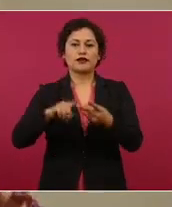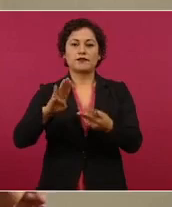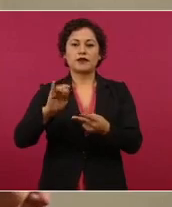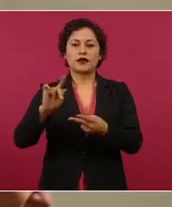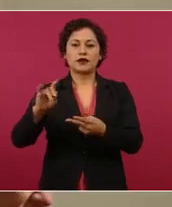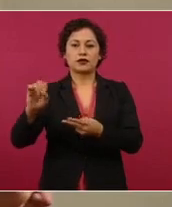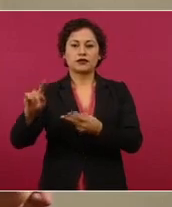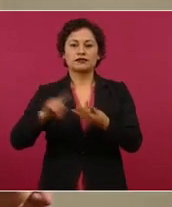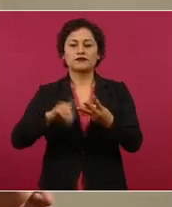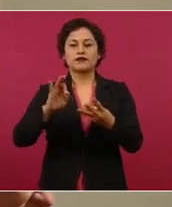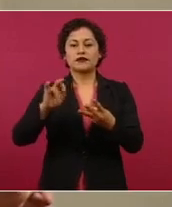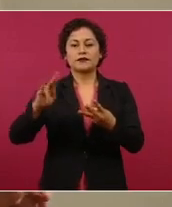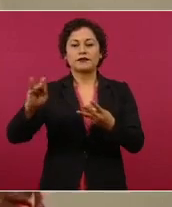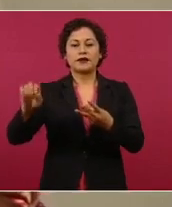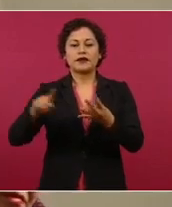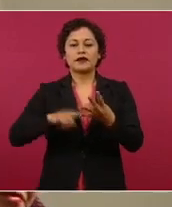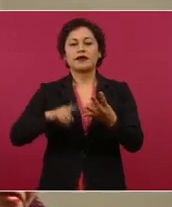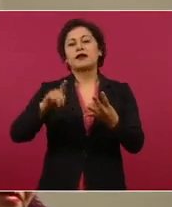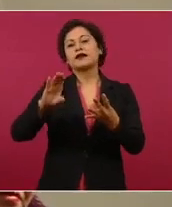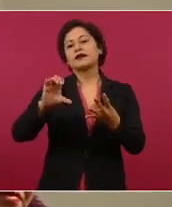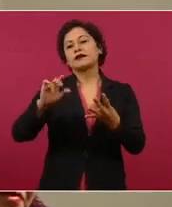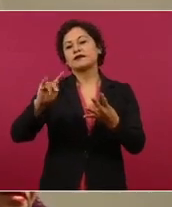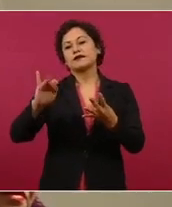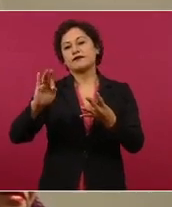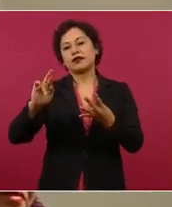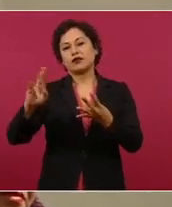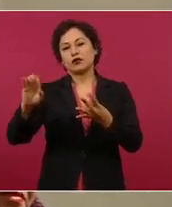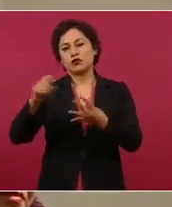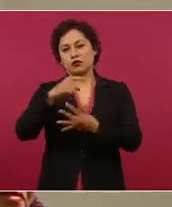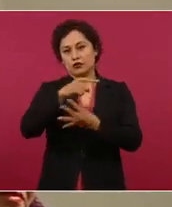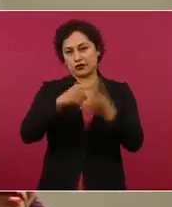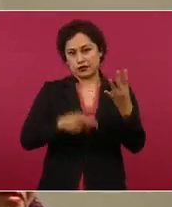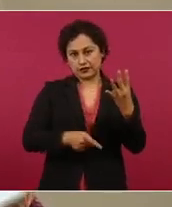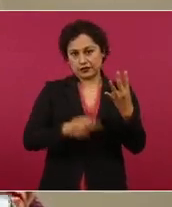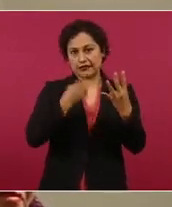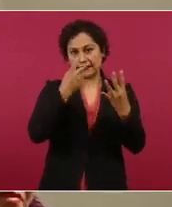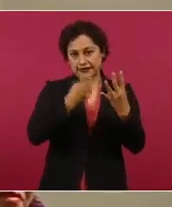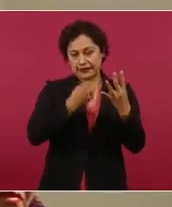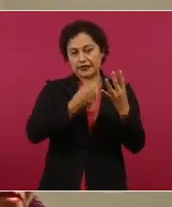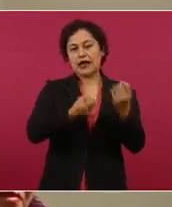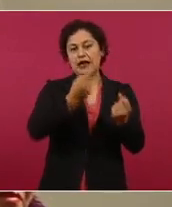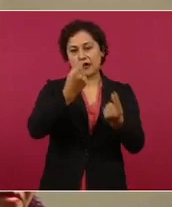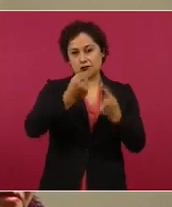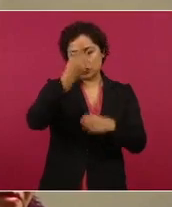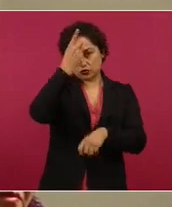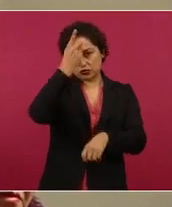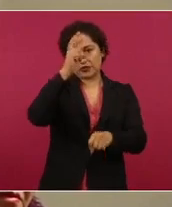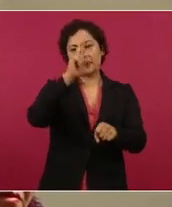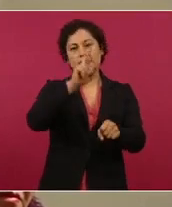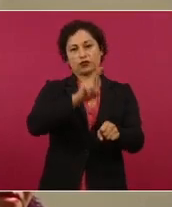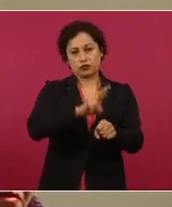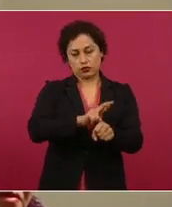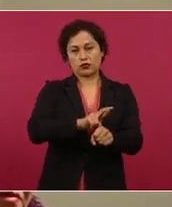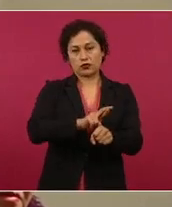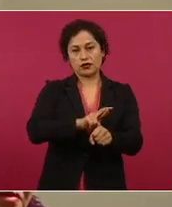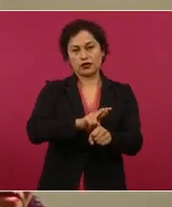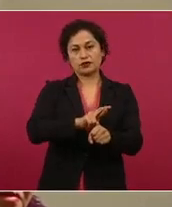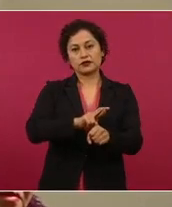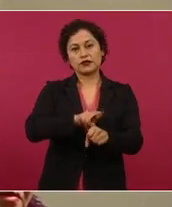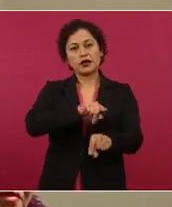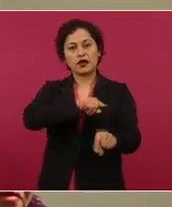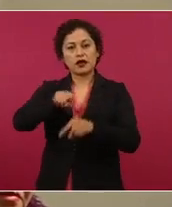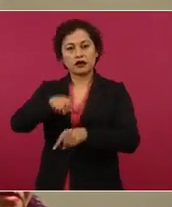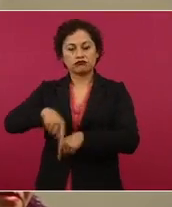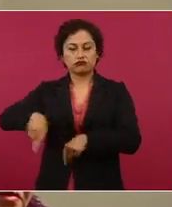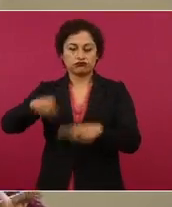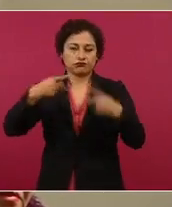Felipe Varela y Christopher Rojas son los que están intimidando, bueno, son algunos directores que están intimidando a los